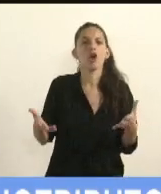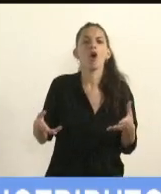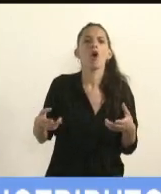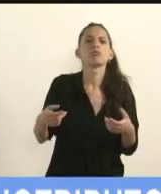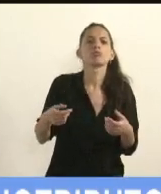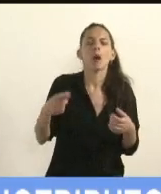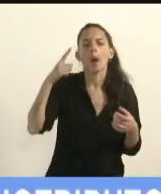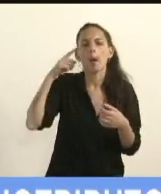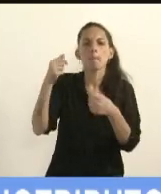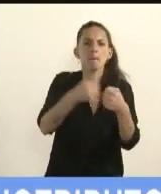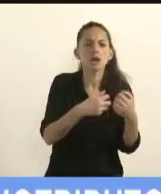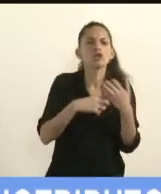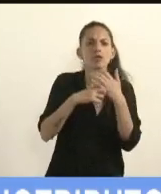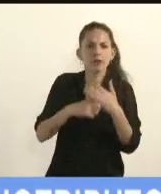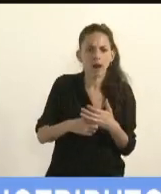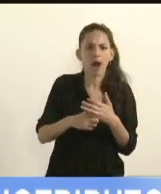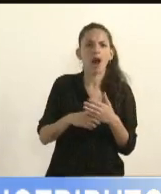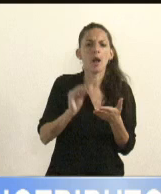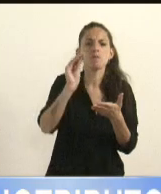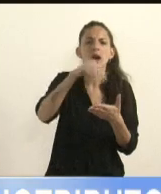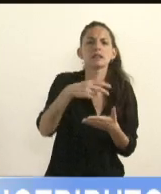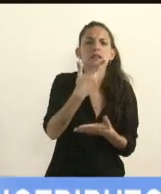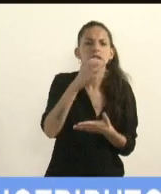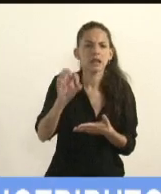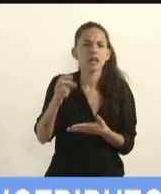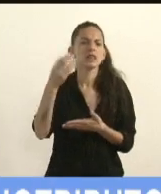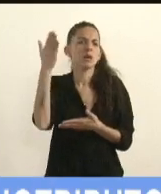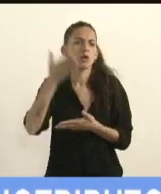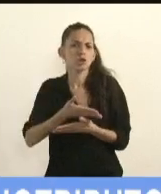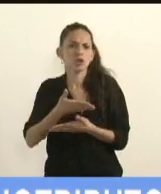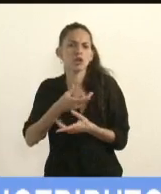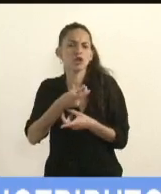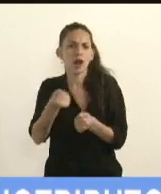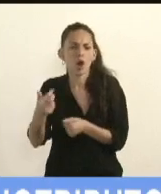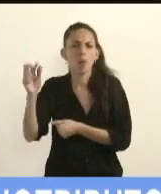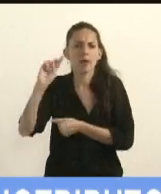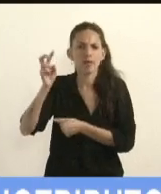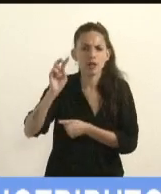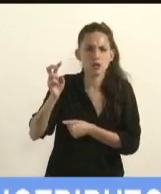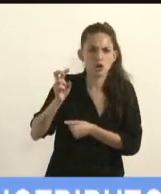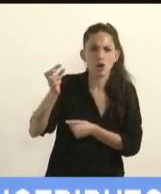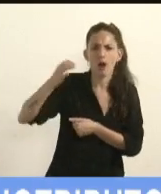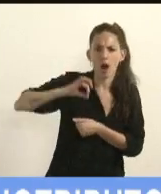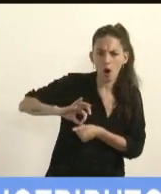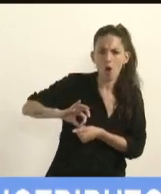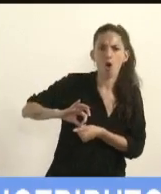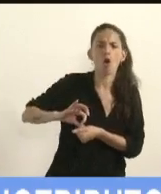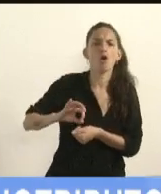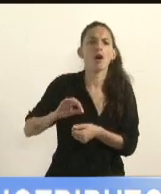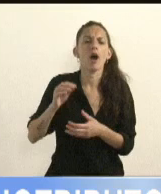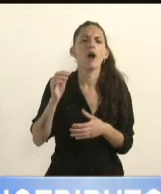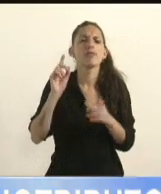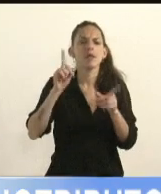frenar pactos fiscales, con agregar el 30% a la compra del dólar ahorro, con limitaciones al ahorro también en moneda